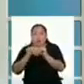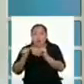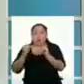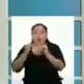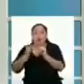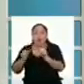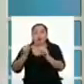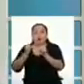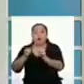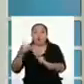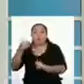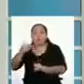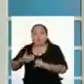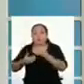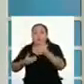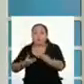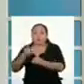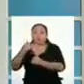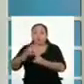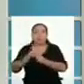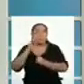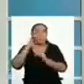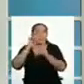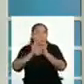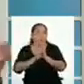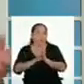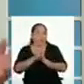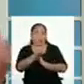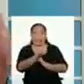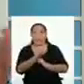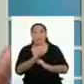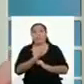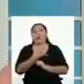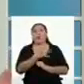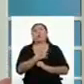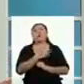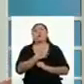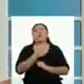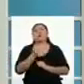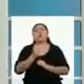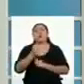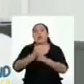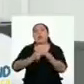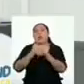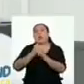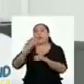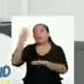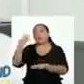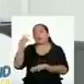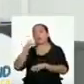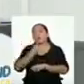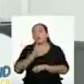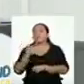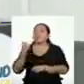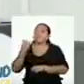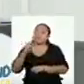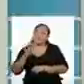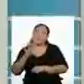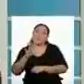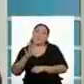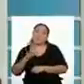determinado. Te pongo un ejemplo. Dime, ¿cuántos años tuviste el año pasado? 15.